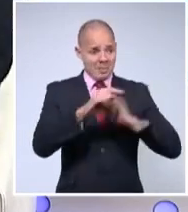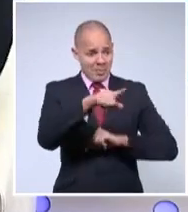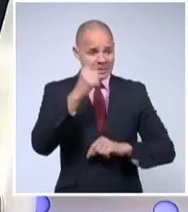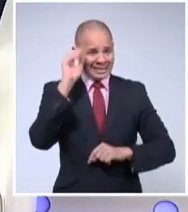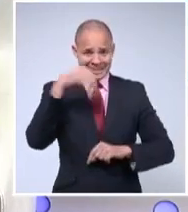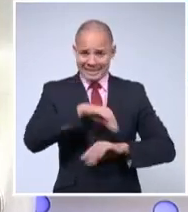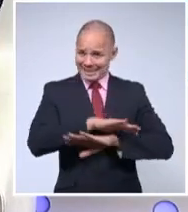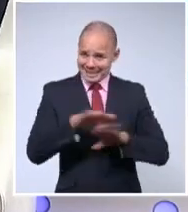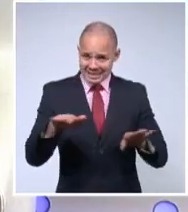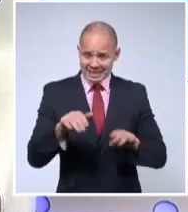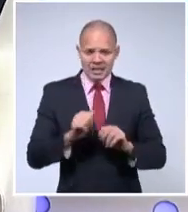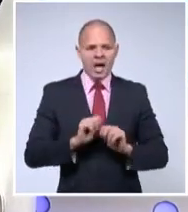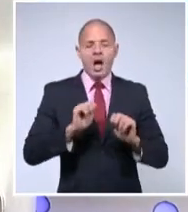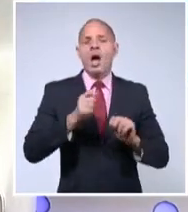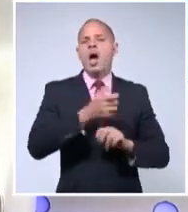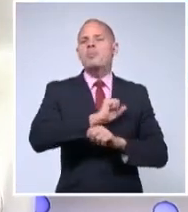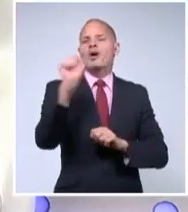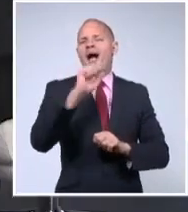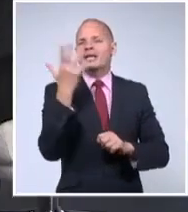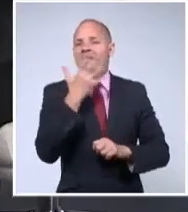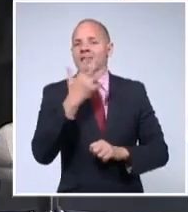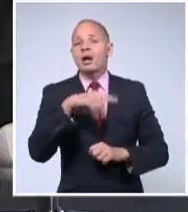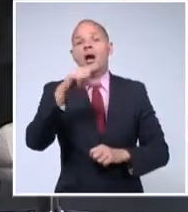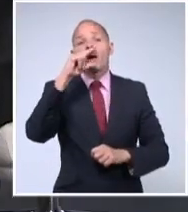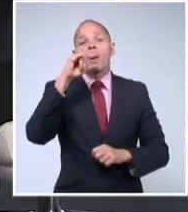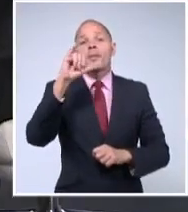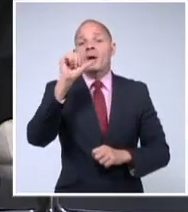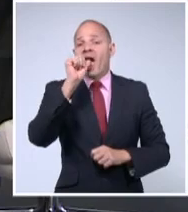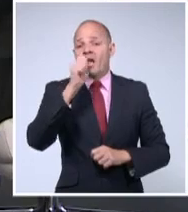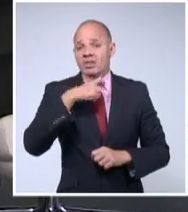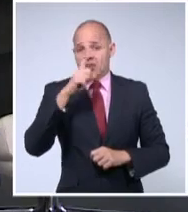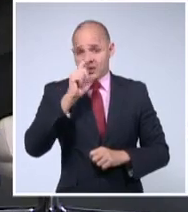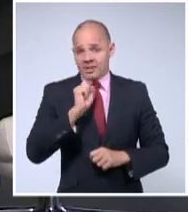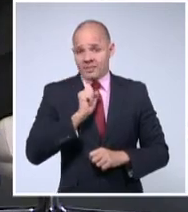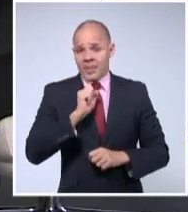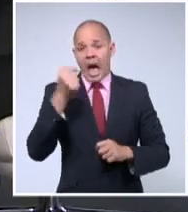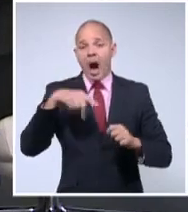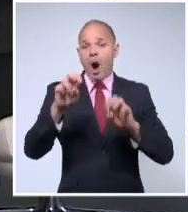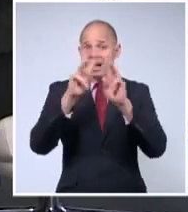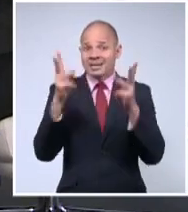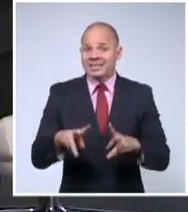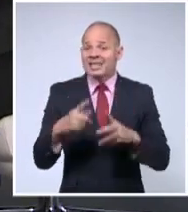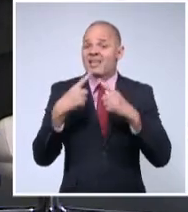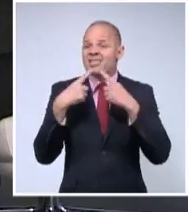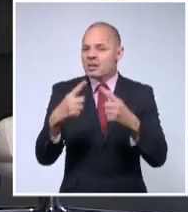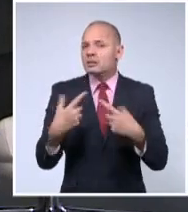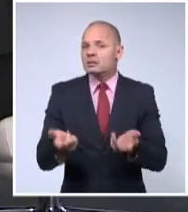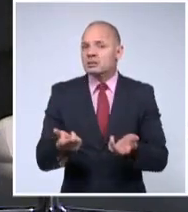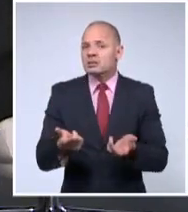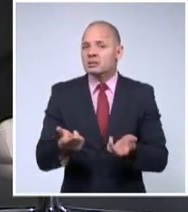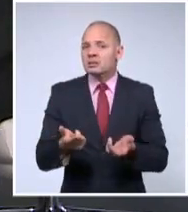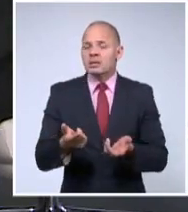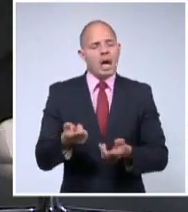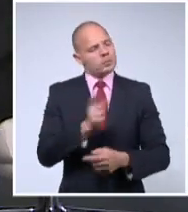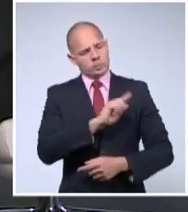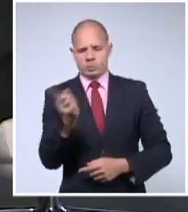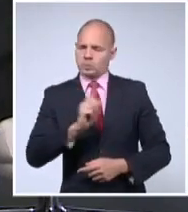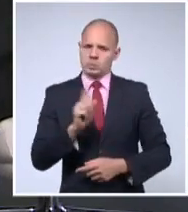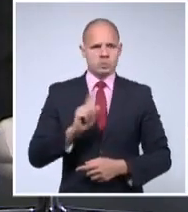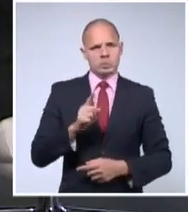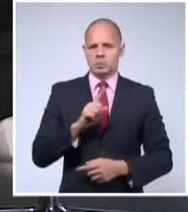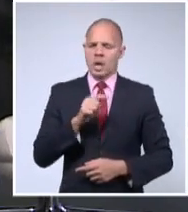llamado es constante a que ha habido un fraude y un no reconocimiento de esos resultados. O sea que en redes sociales es una idea, y eso viene del propio imperio, y la realidad